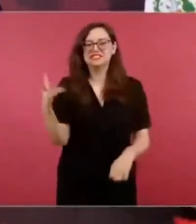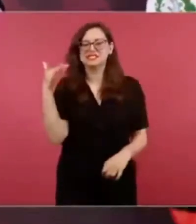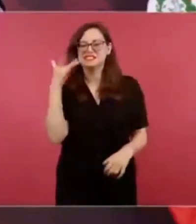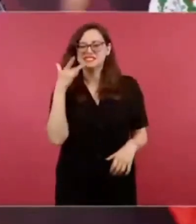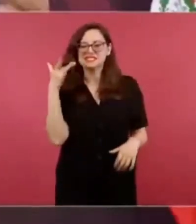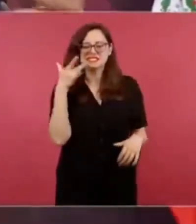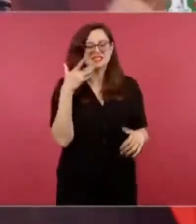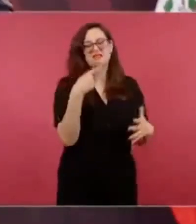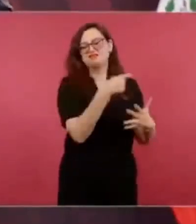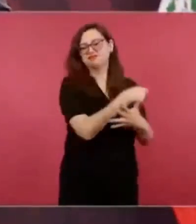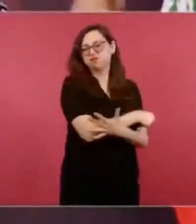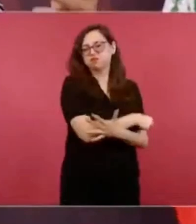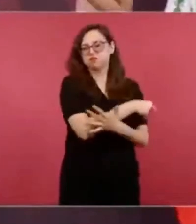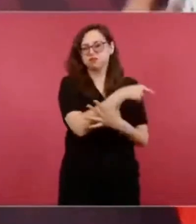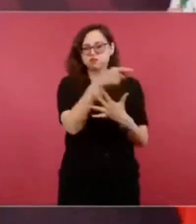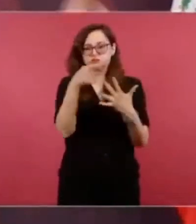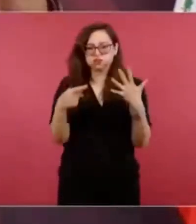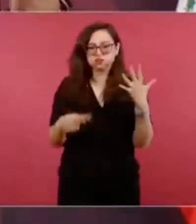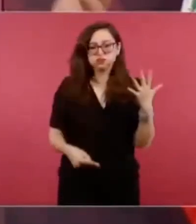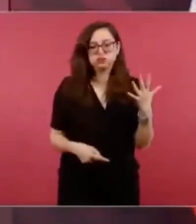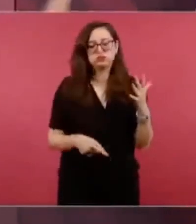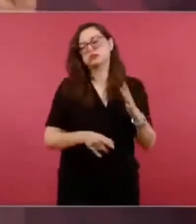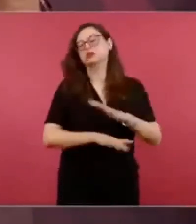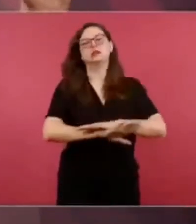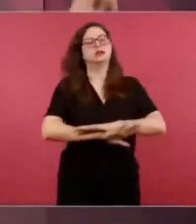todo eso se vendió.